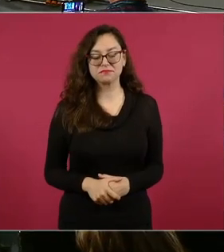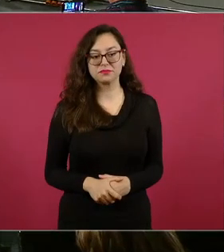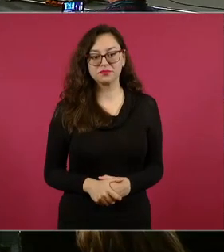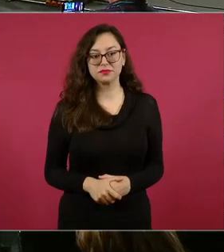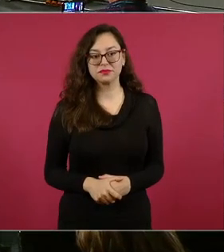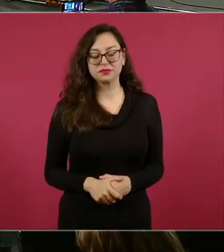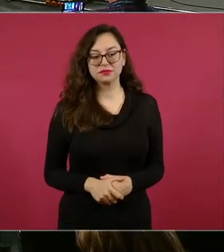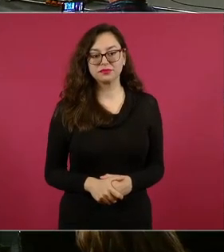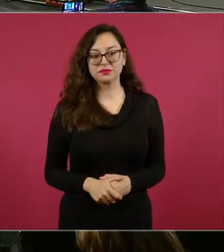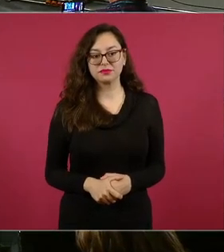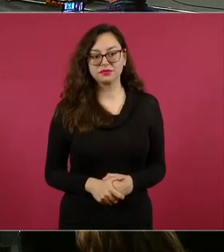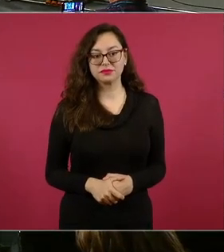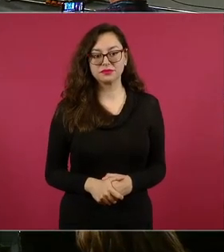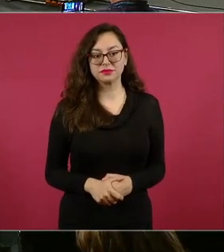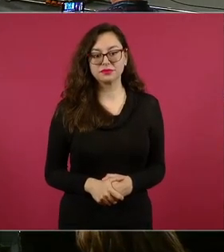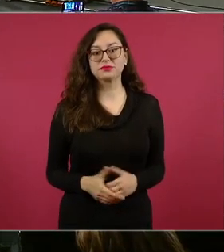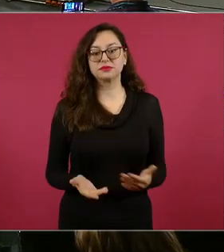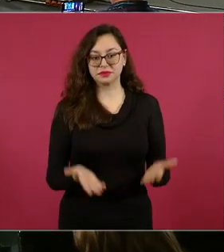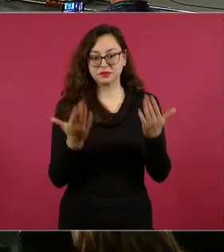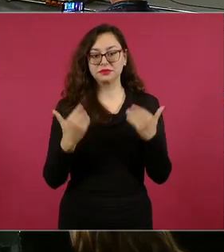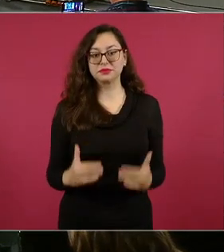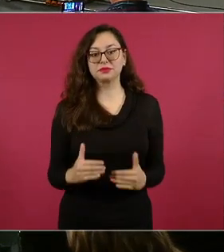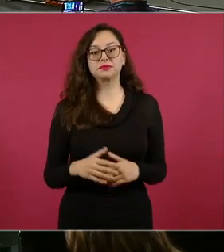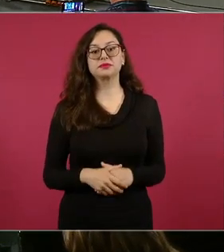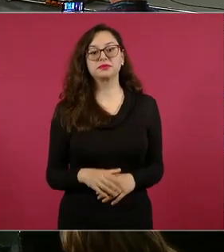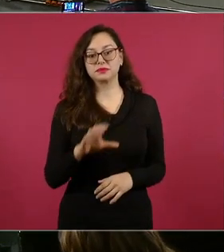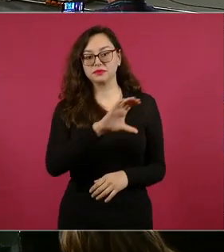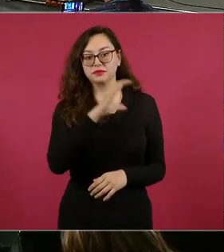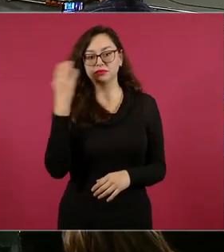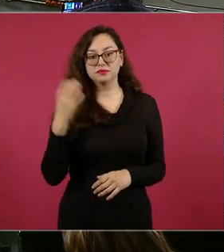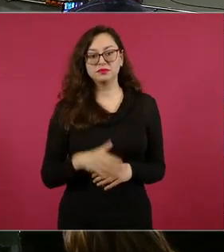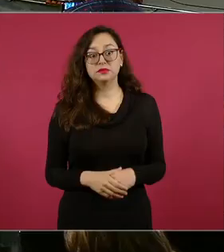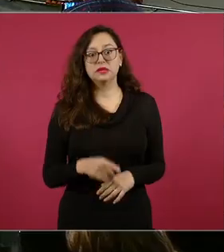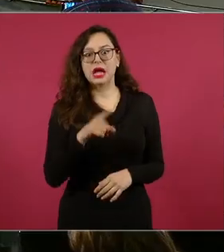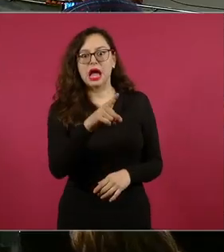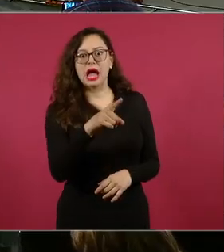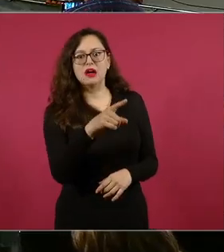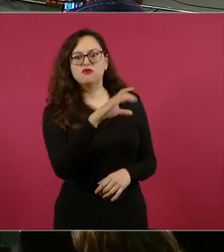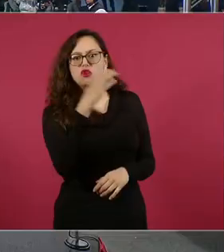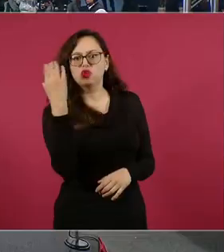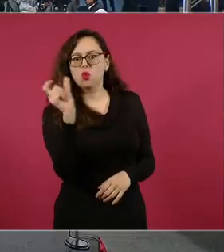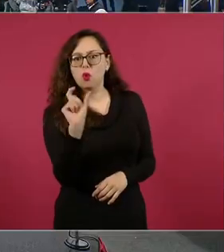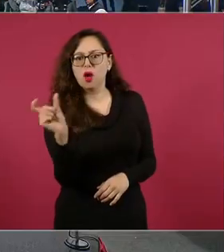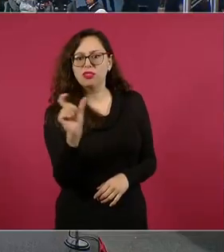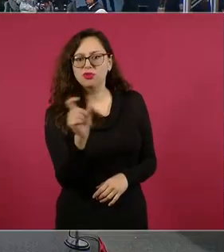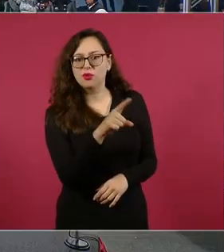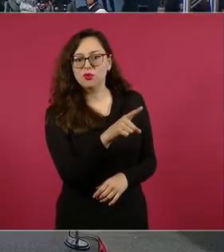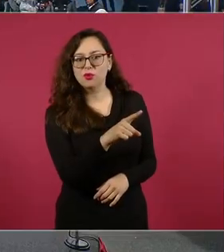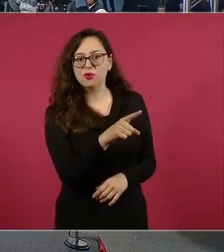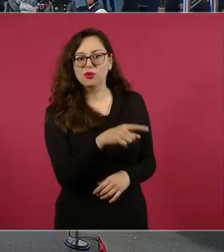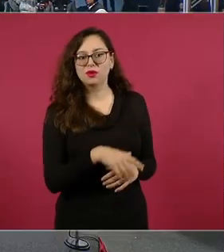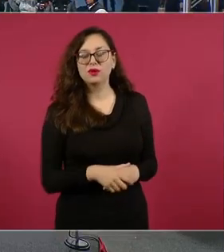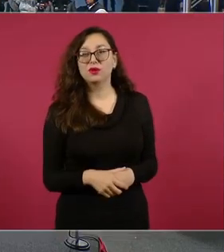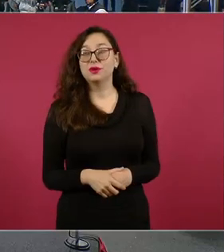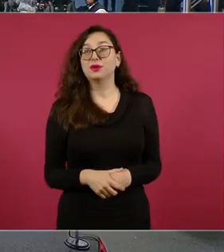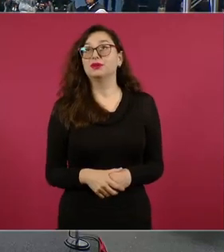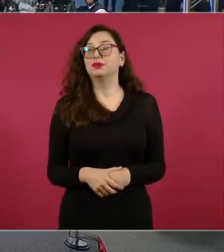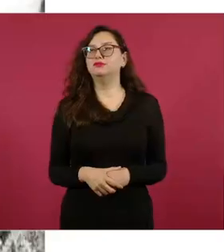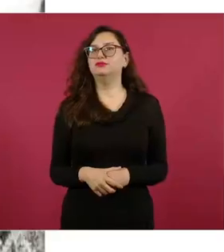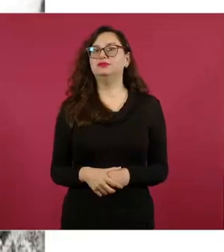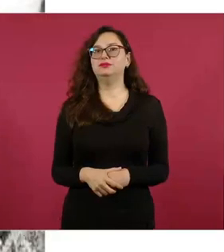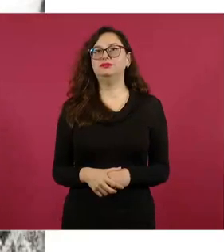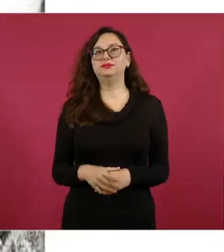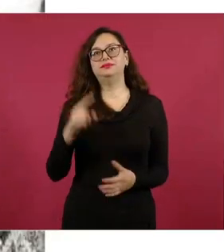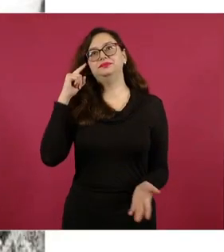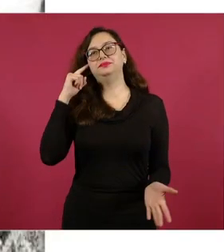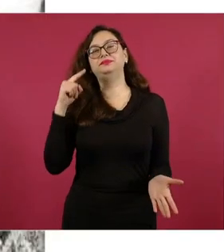van a ver la foto de Claudia. ¿Esta foto de qué año es, presidente? Esta es, yo